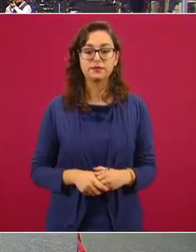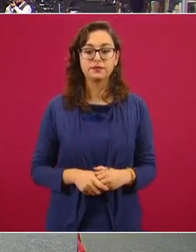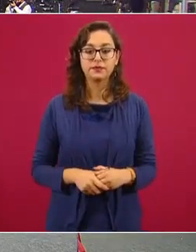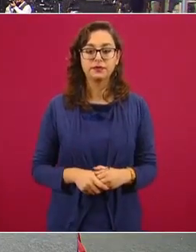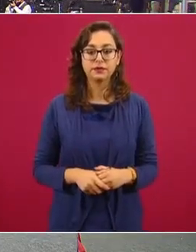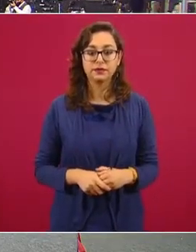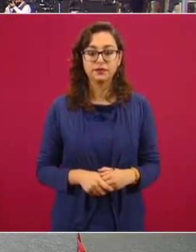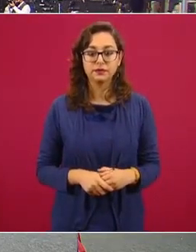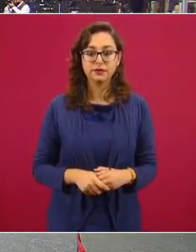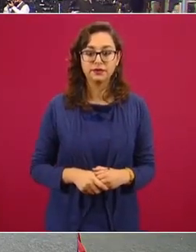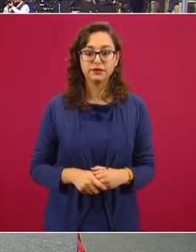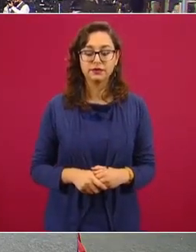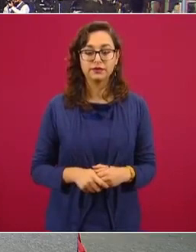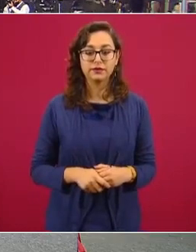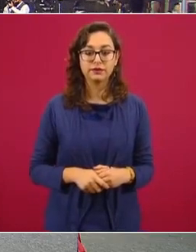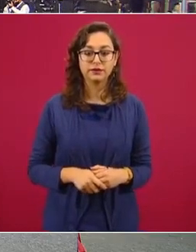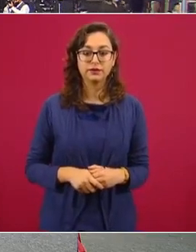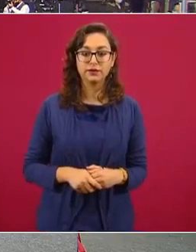Tú.